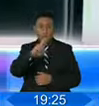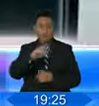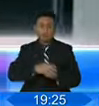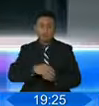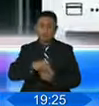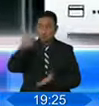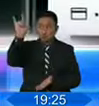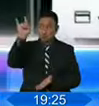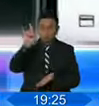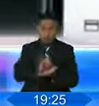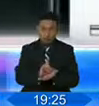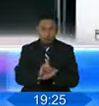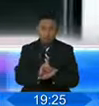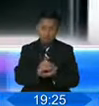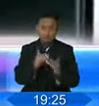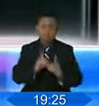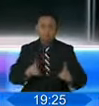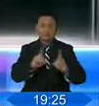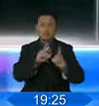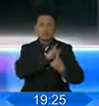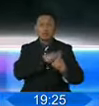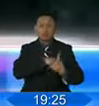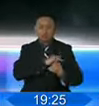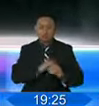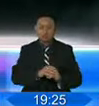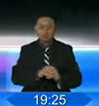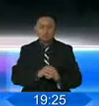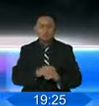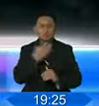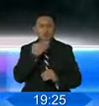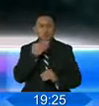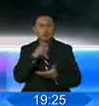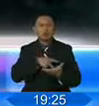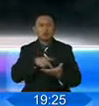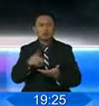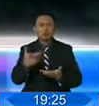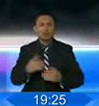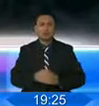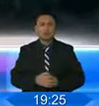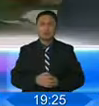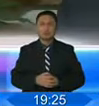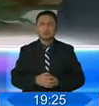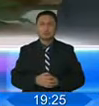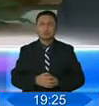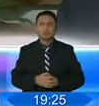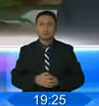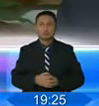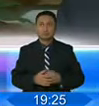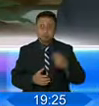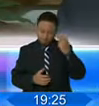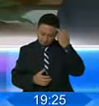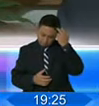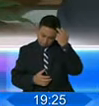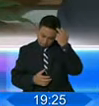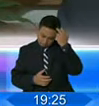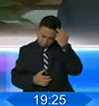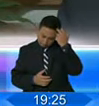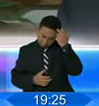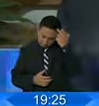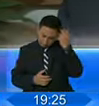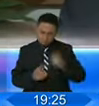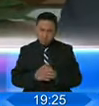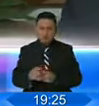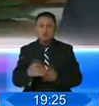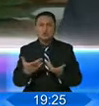palabra Uber, ingresar datos personales y la forma de pago por el servicio que recibirá. La única cosa que tienen que decir es para dónde quieren